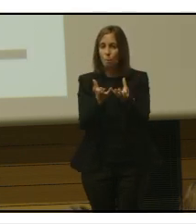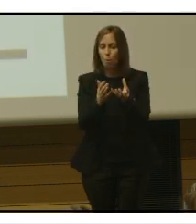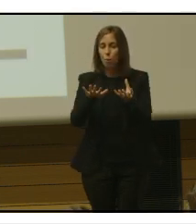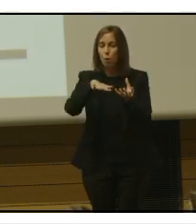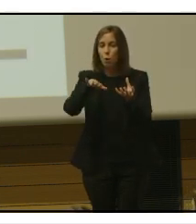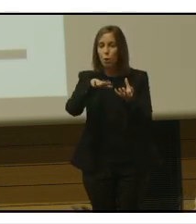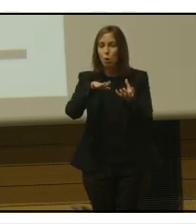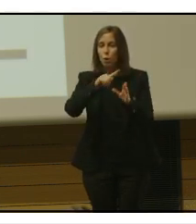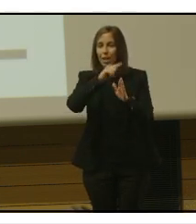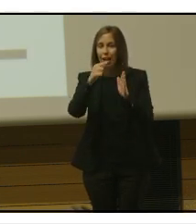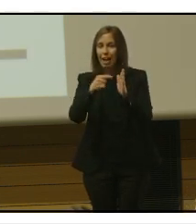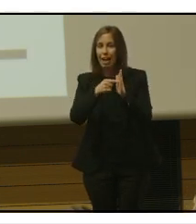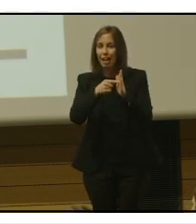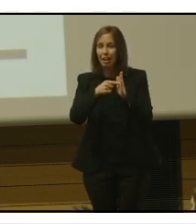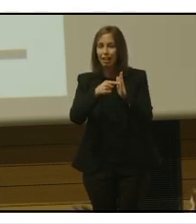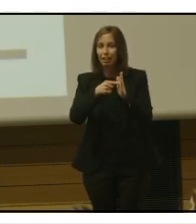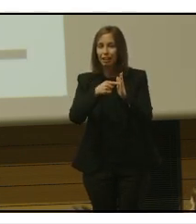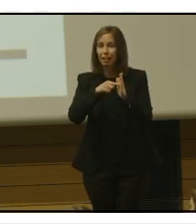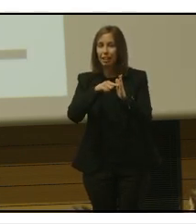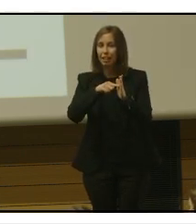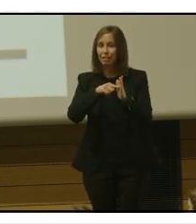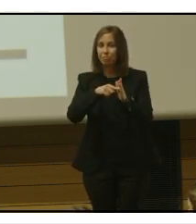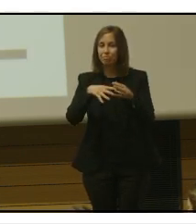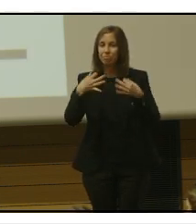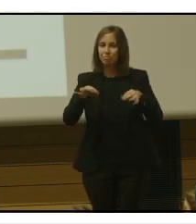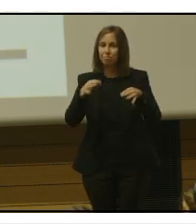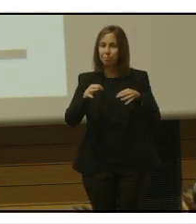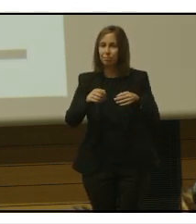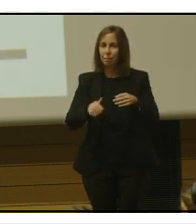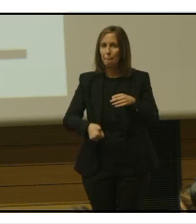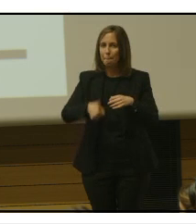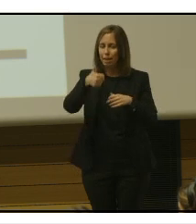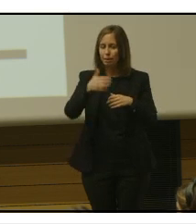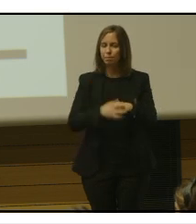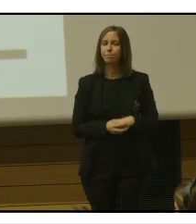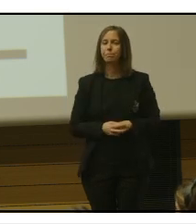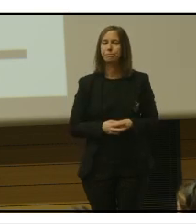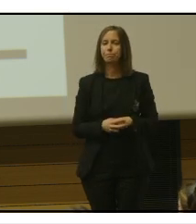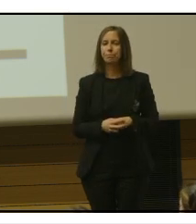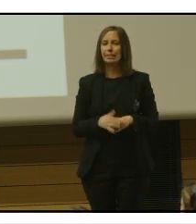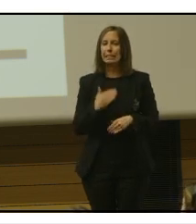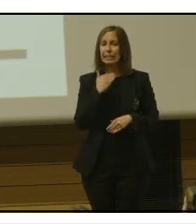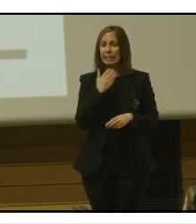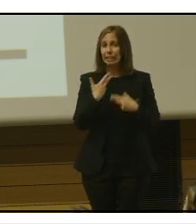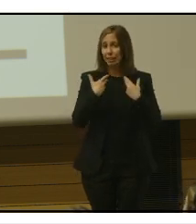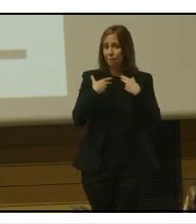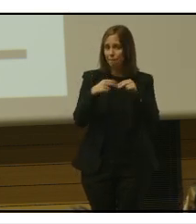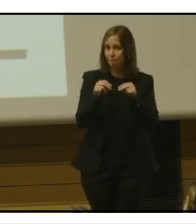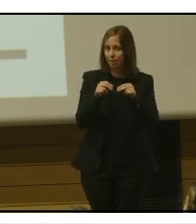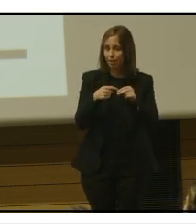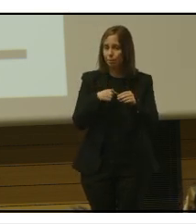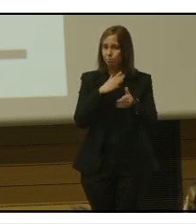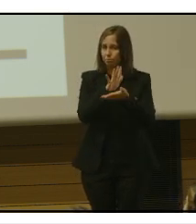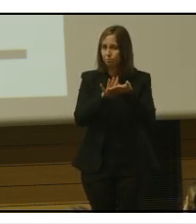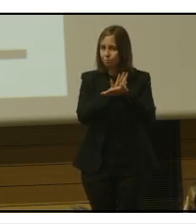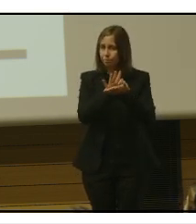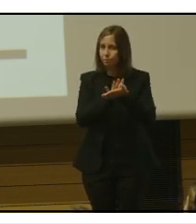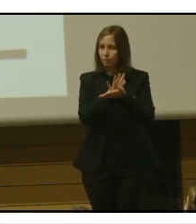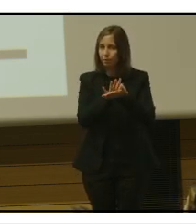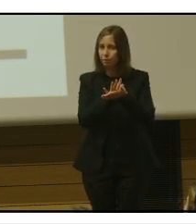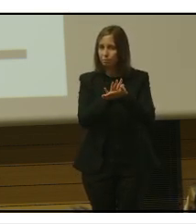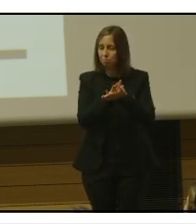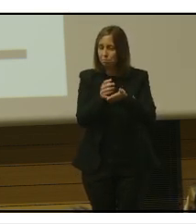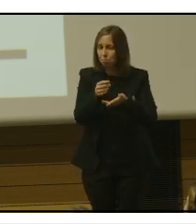donde las legislaciones son incompletas. Ya casi para acabar, solamente os voy a hablar, pero unas